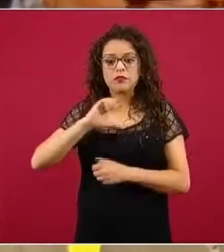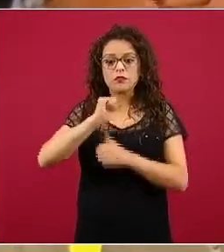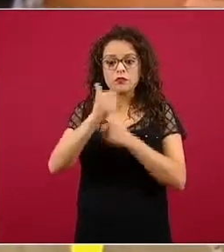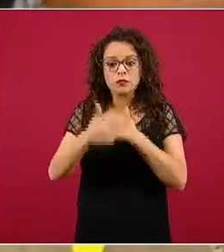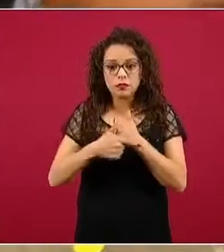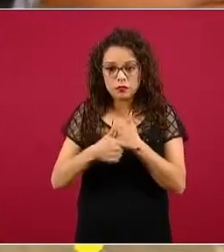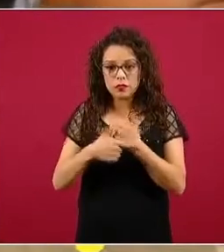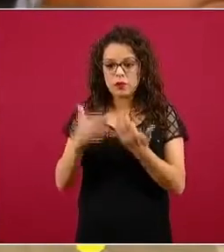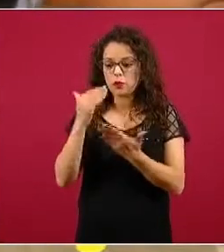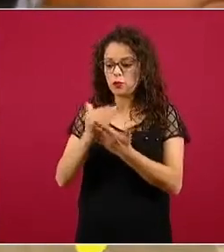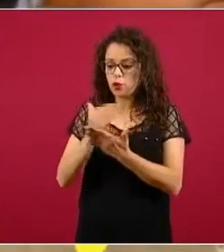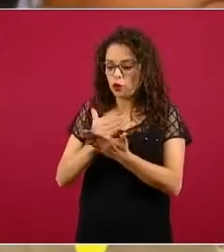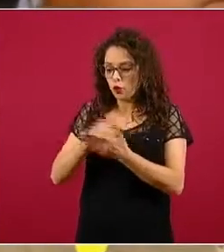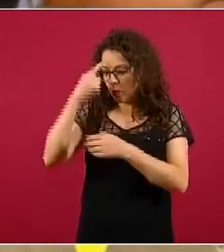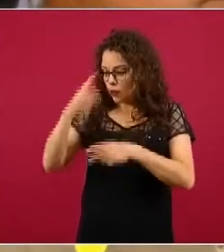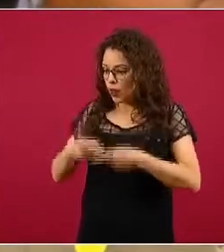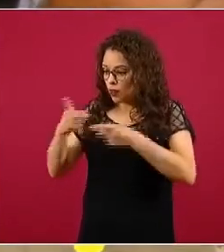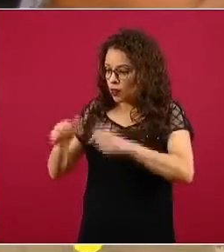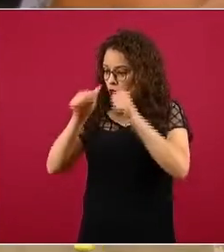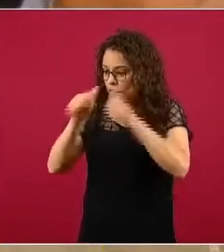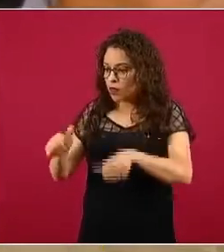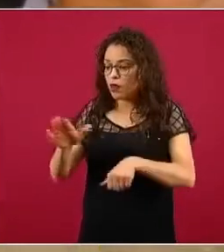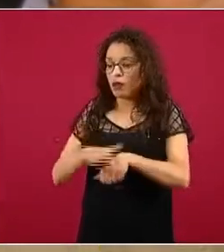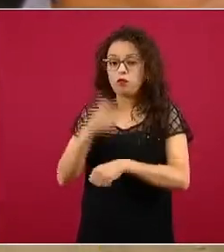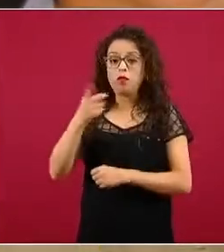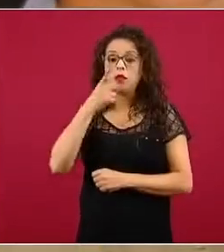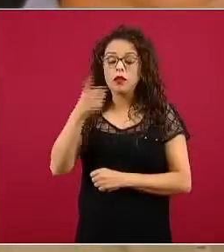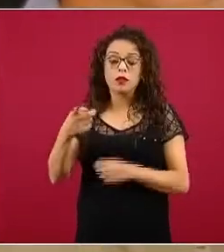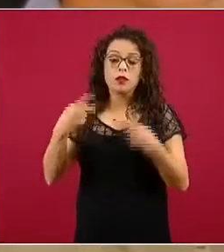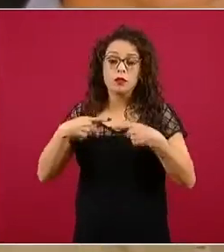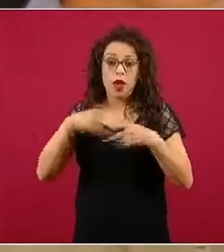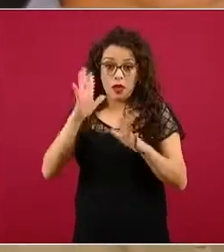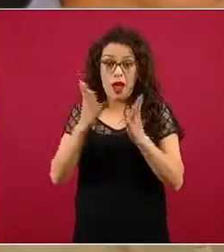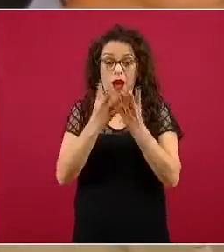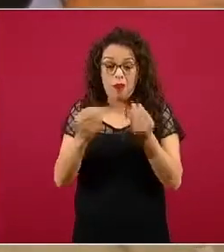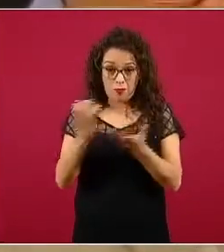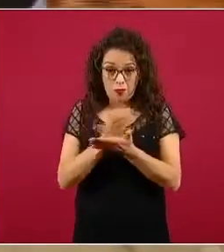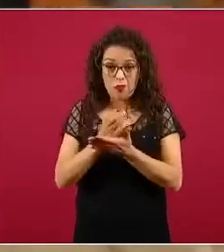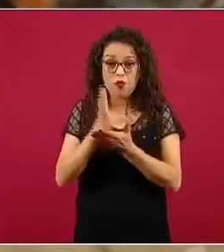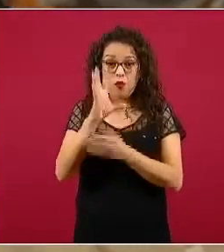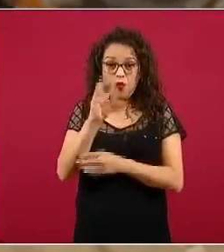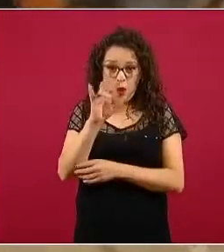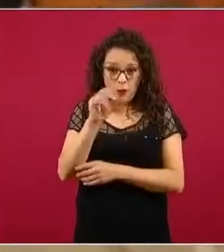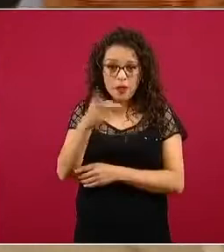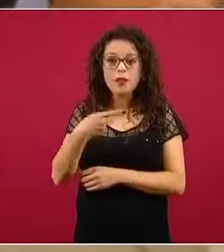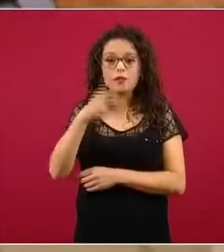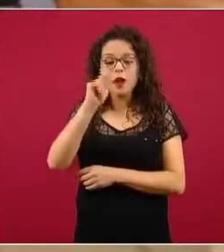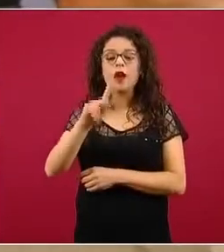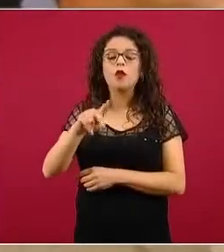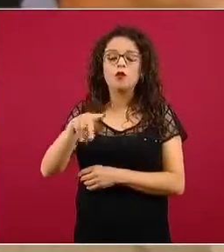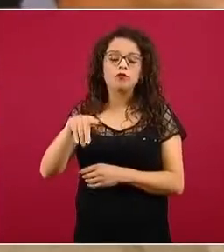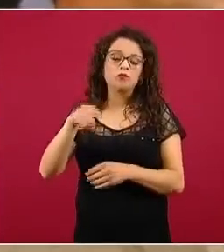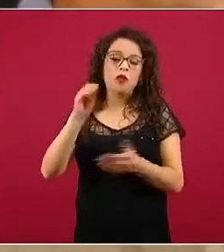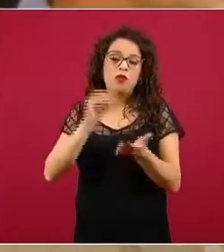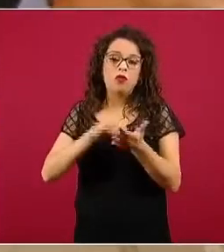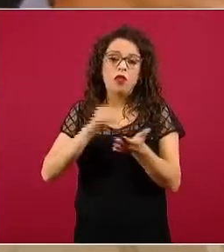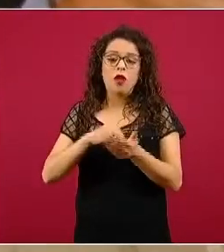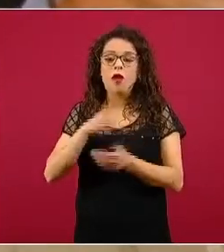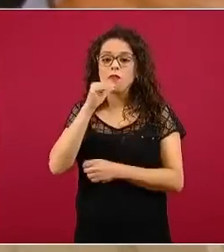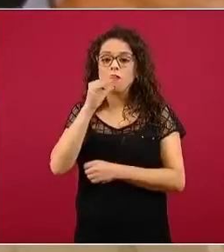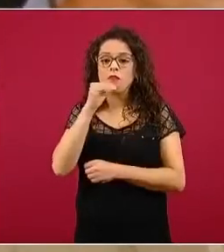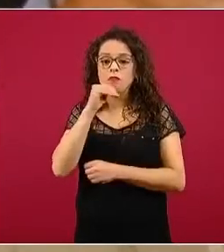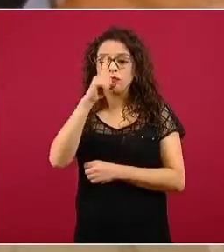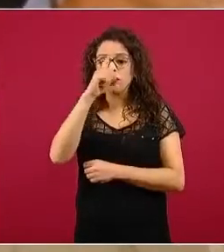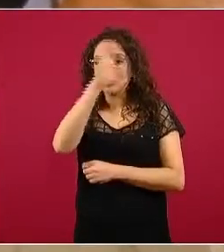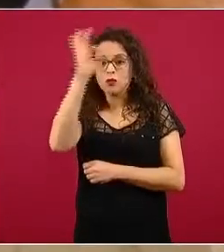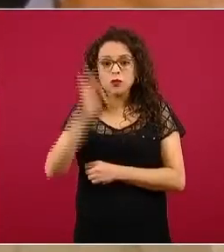llegando reportes de gente que tiene secuelas largo rato, y si se ha pensado en la creación o en